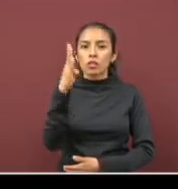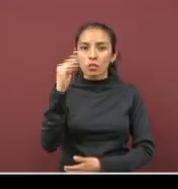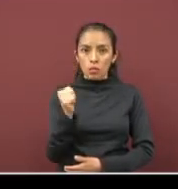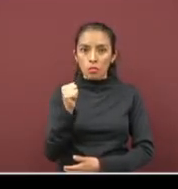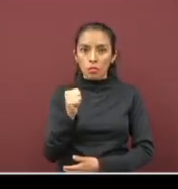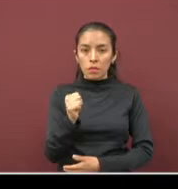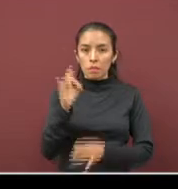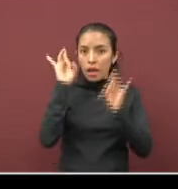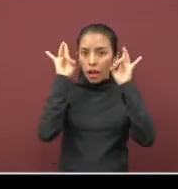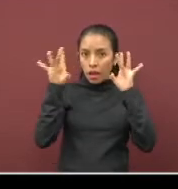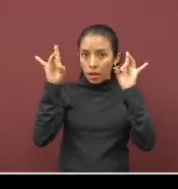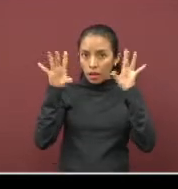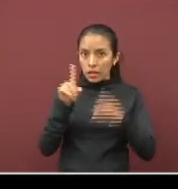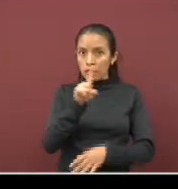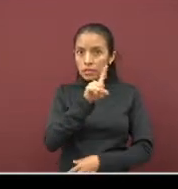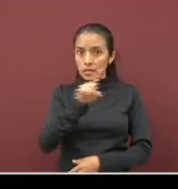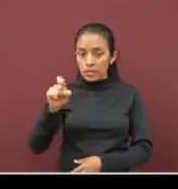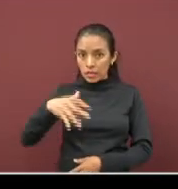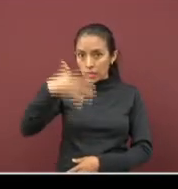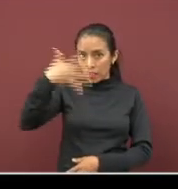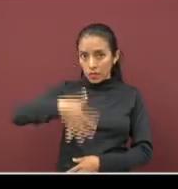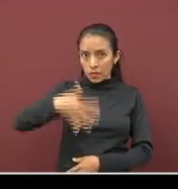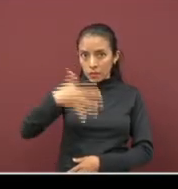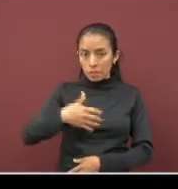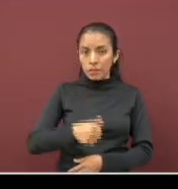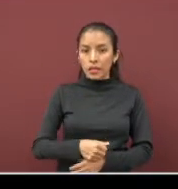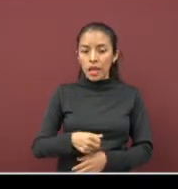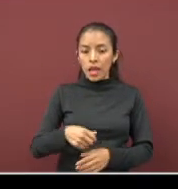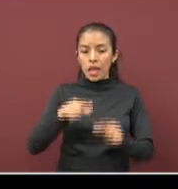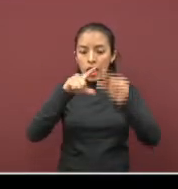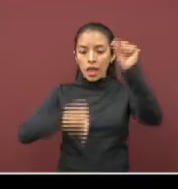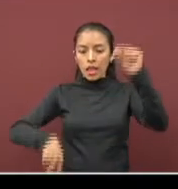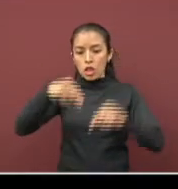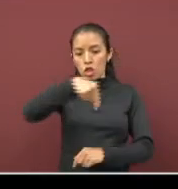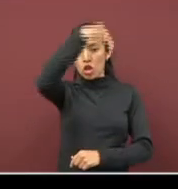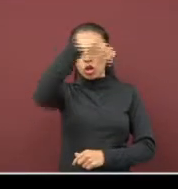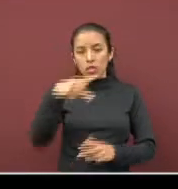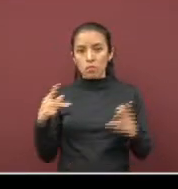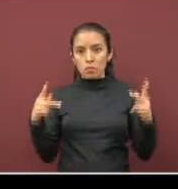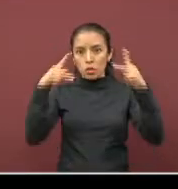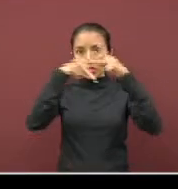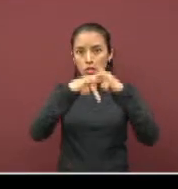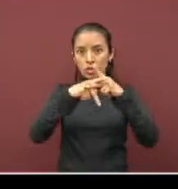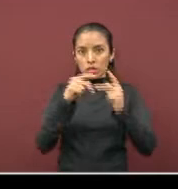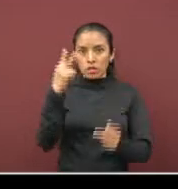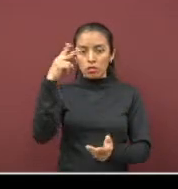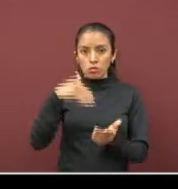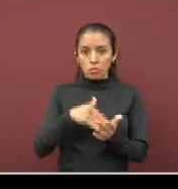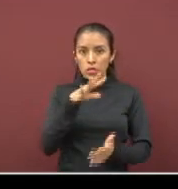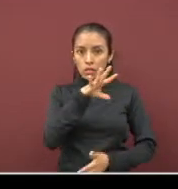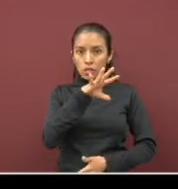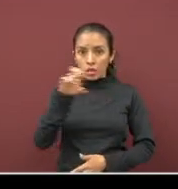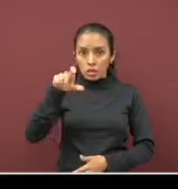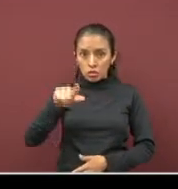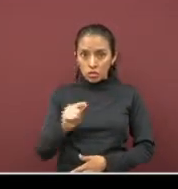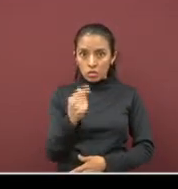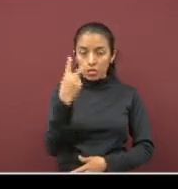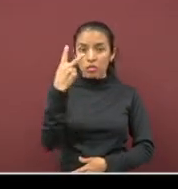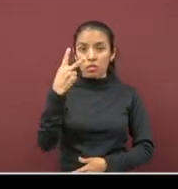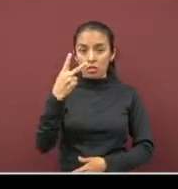ángeles recabada 115 en el norte pues está rica suma dos mil 572